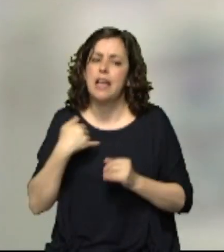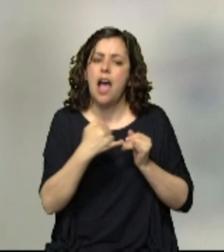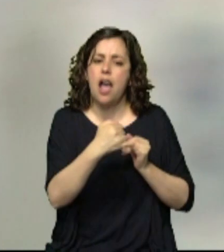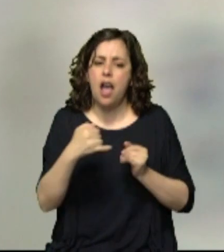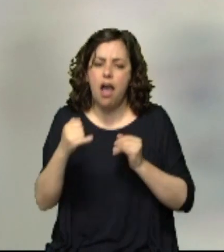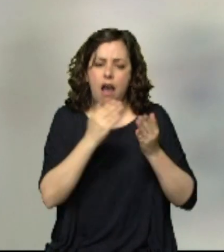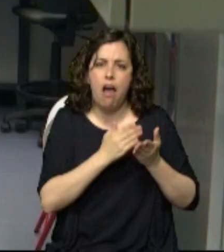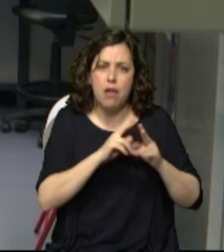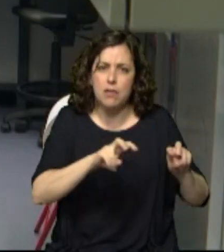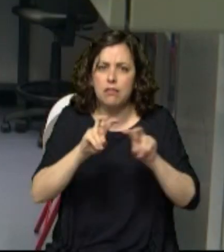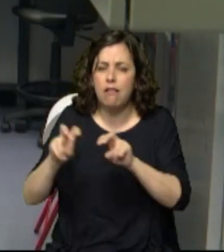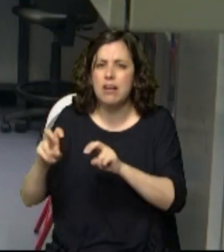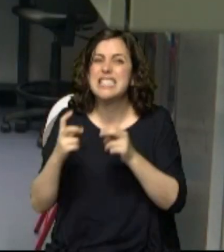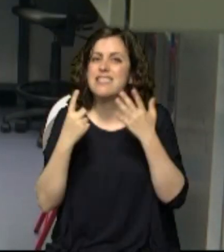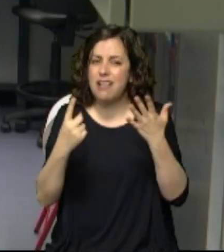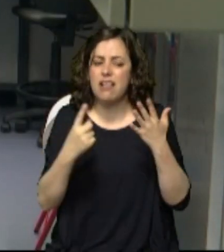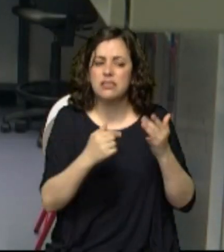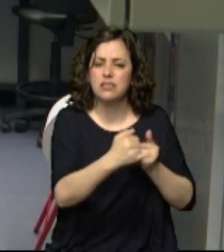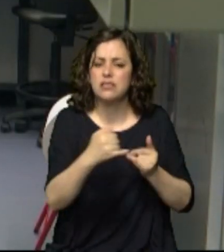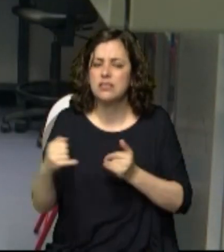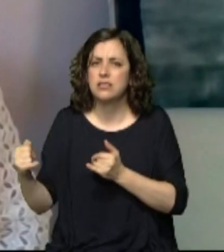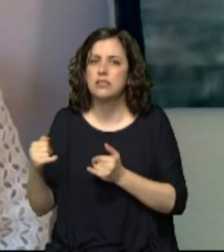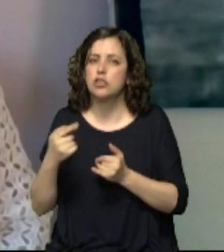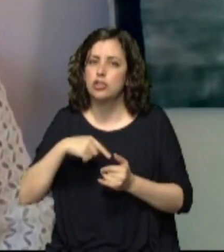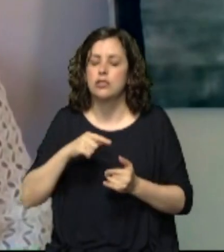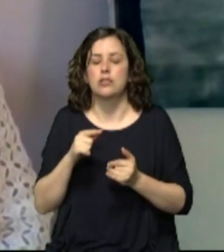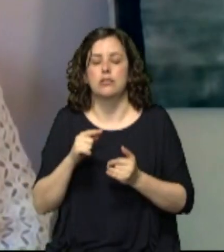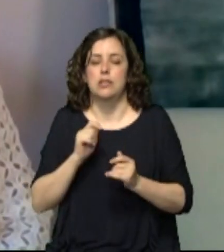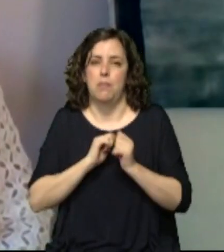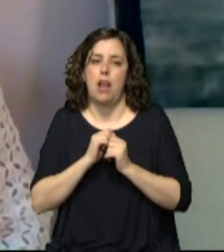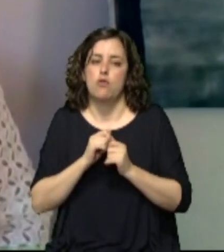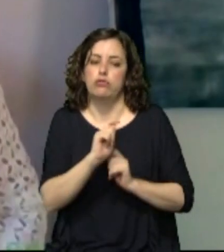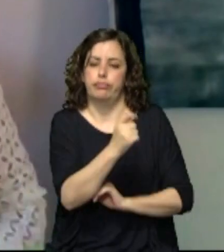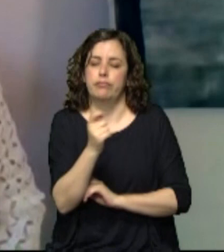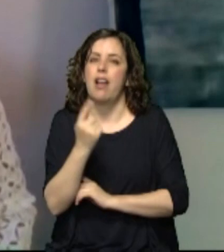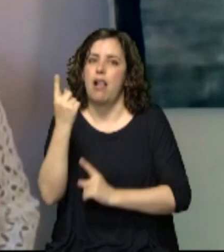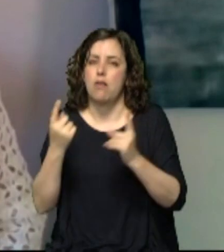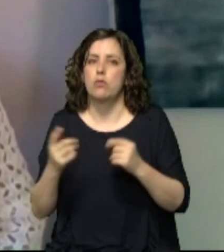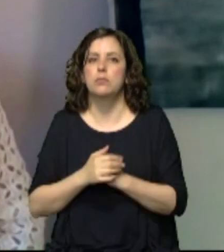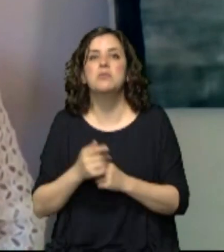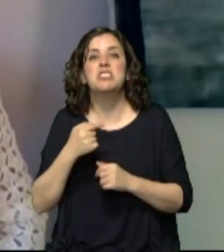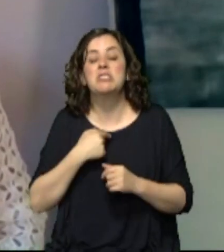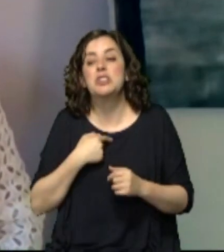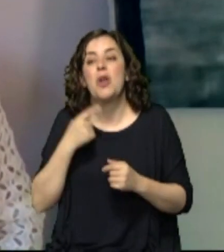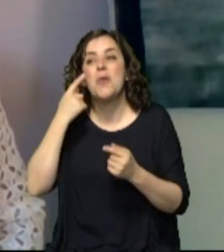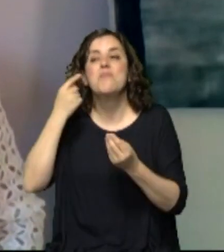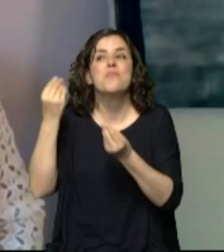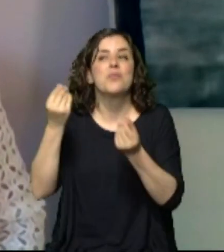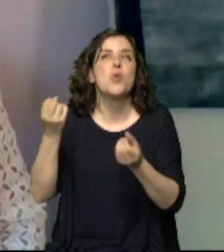avanzado y la verdad que tenemos muchas esperanzas puestas en ellas. He oído algunas predicciones de cuándo podría estar